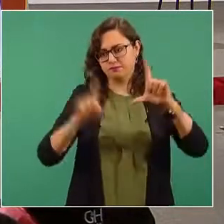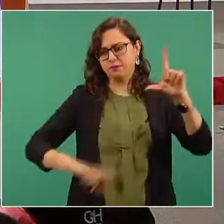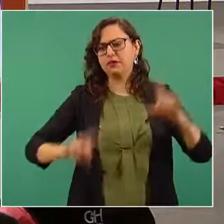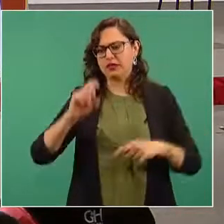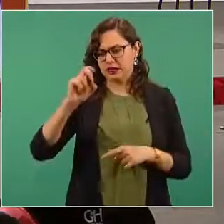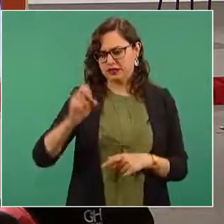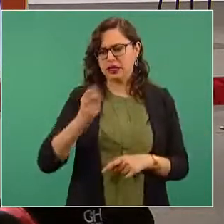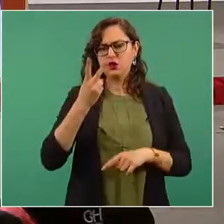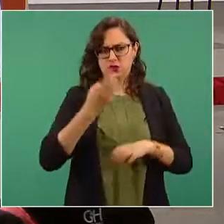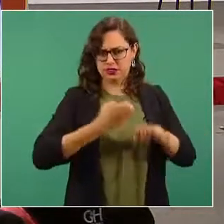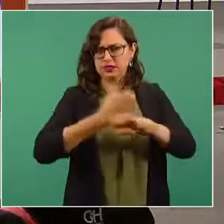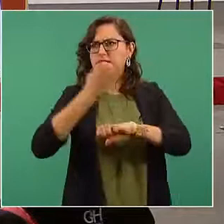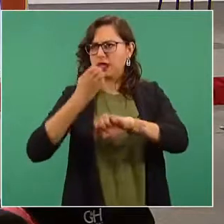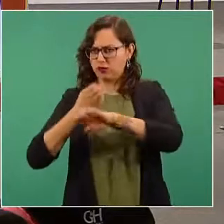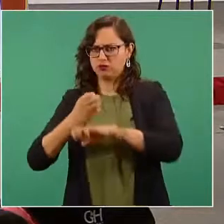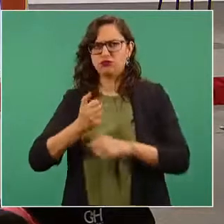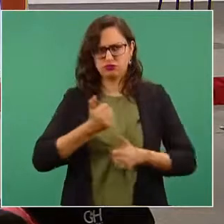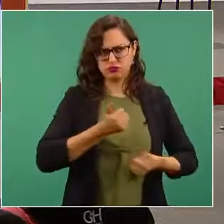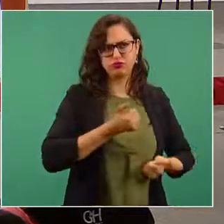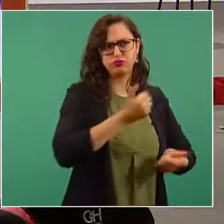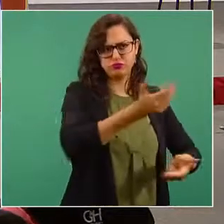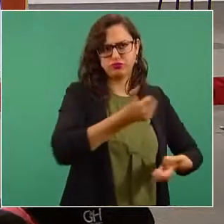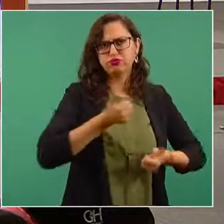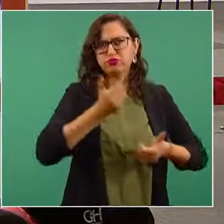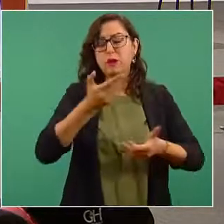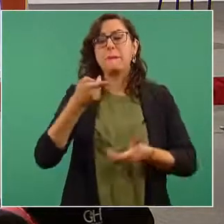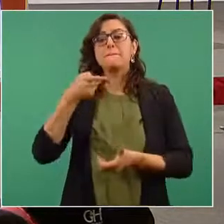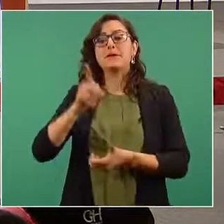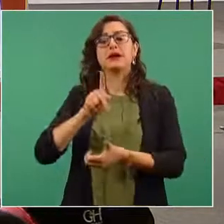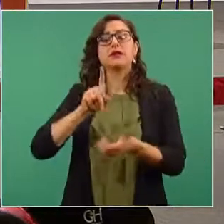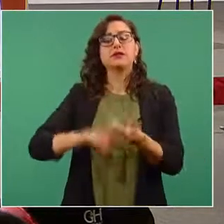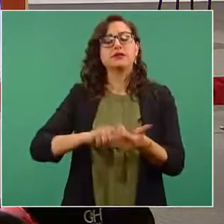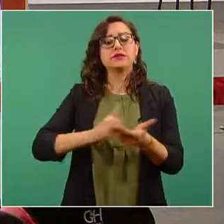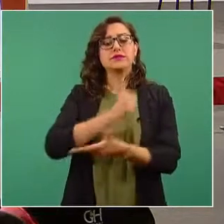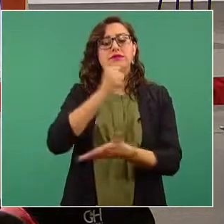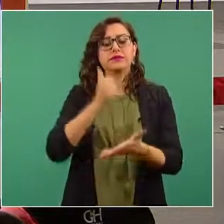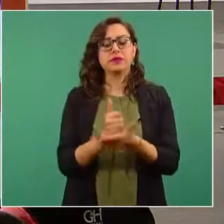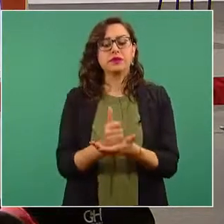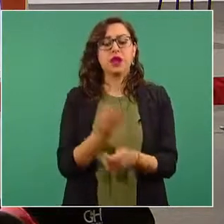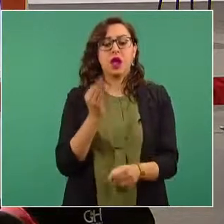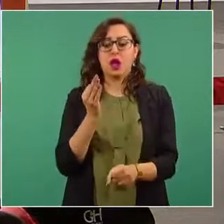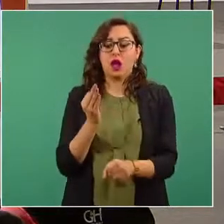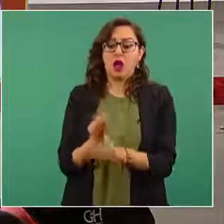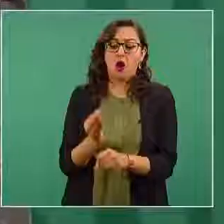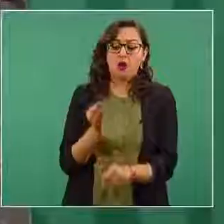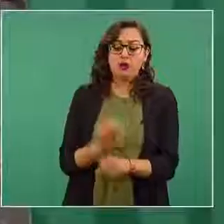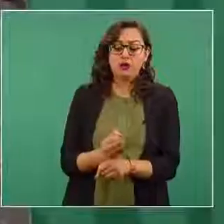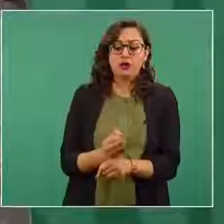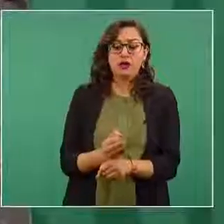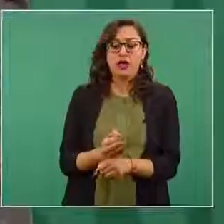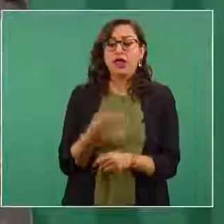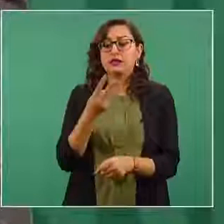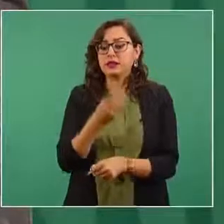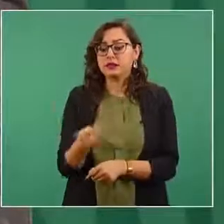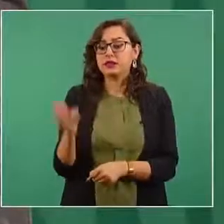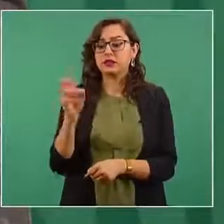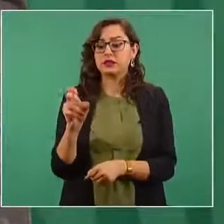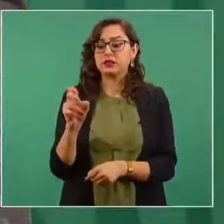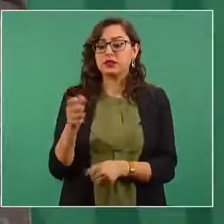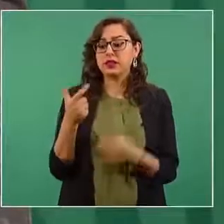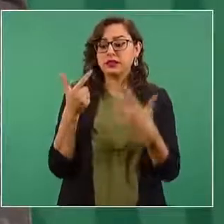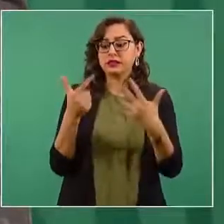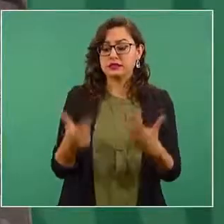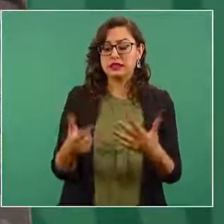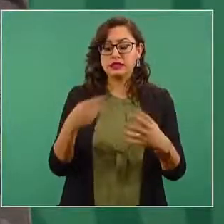se va a aplicar. Y tomando en cuenta que actualmente se tienen 337 municipios activos de vacunación